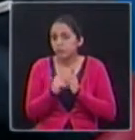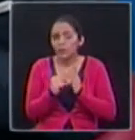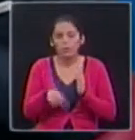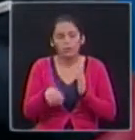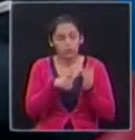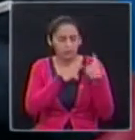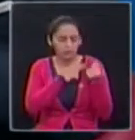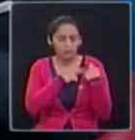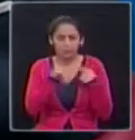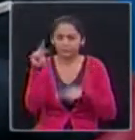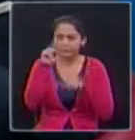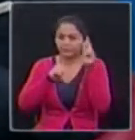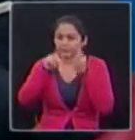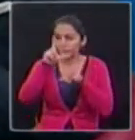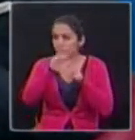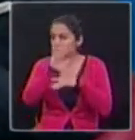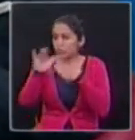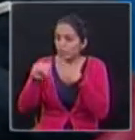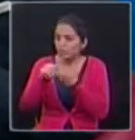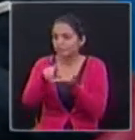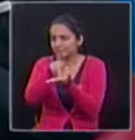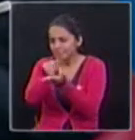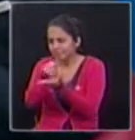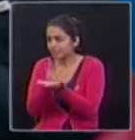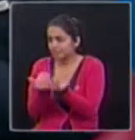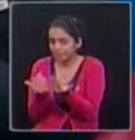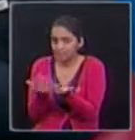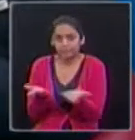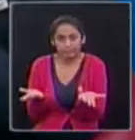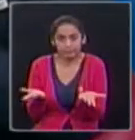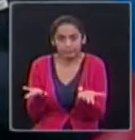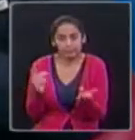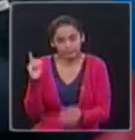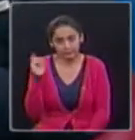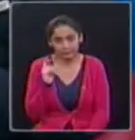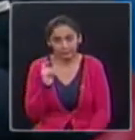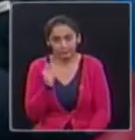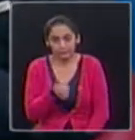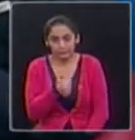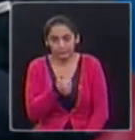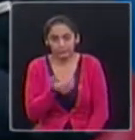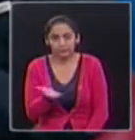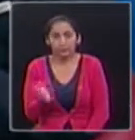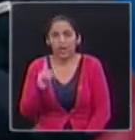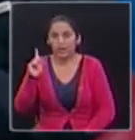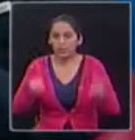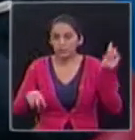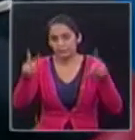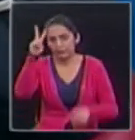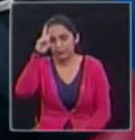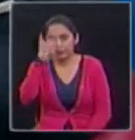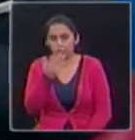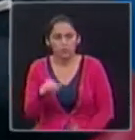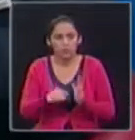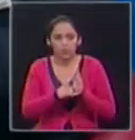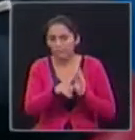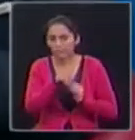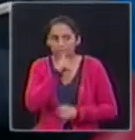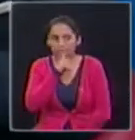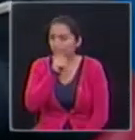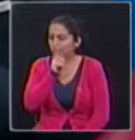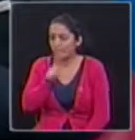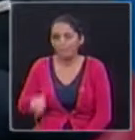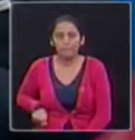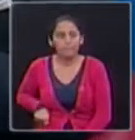lo implementó con el objetivo de un poco combatir la evasión fiscal. Entonces la evasión fiscal en los actuales momentos se ha mitigado, ha